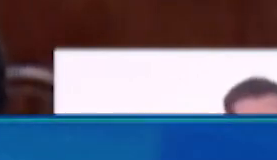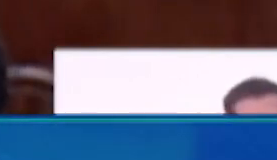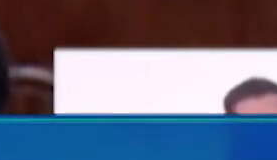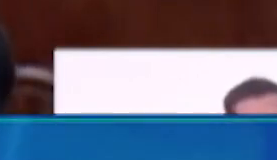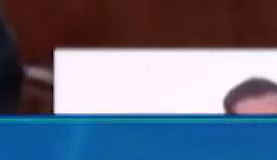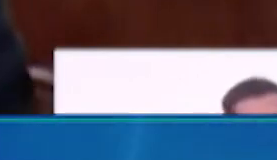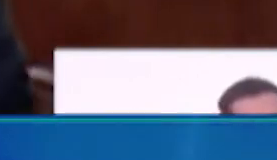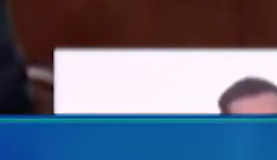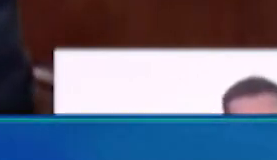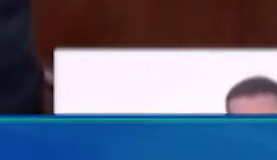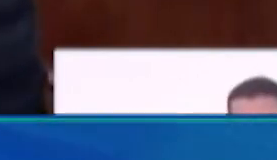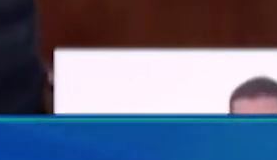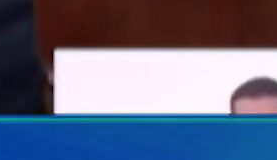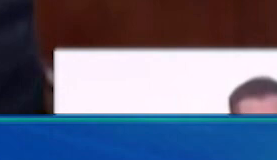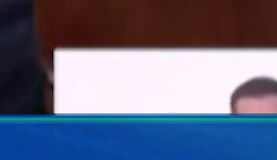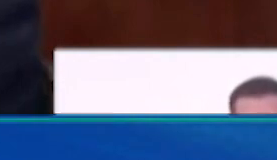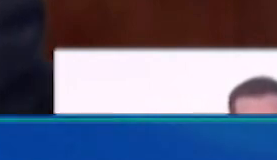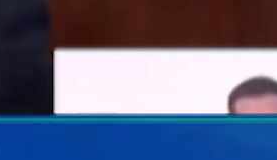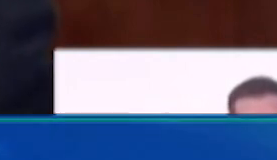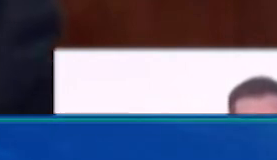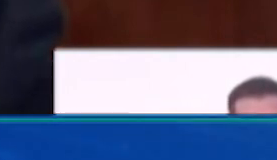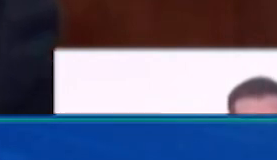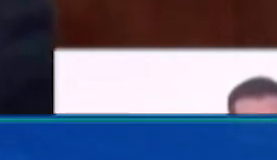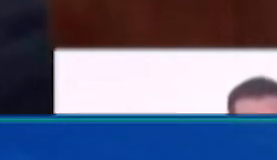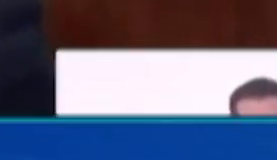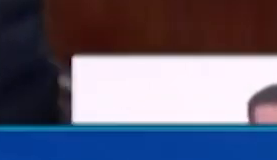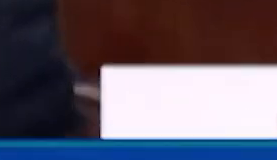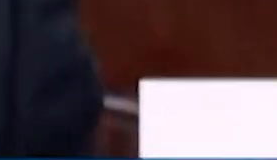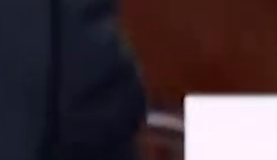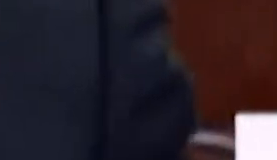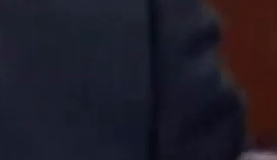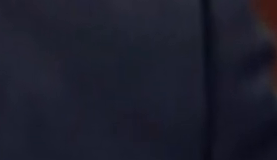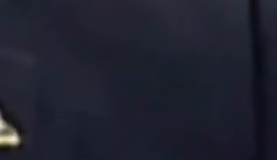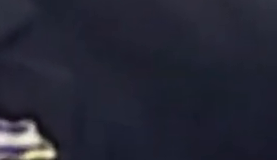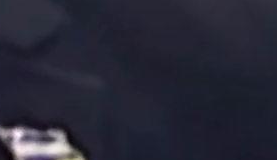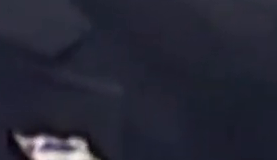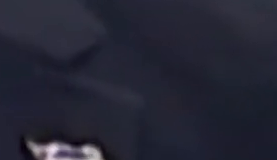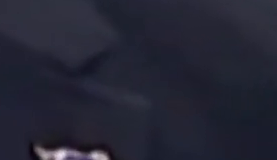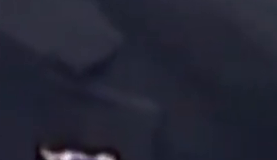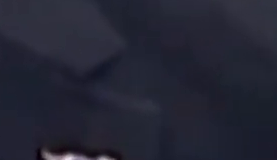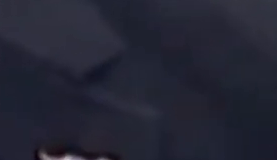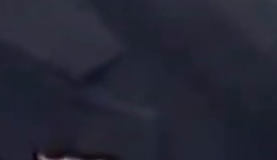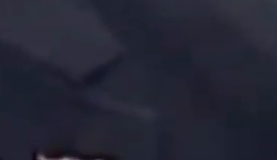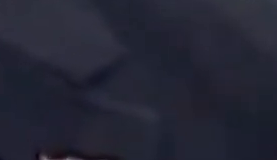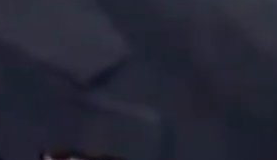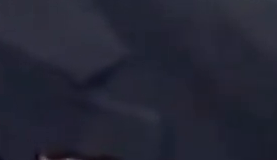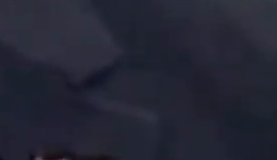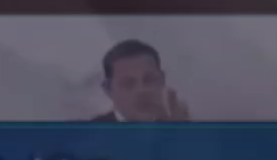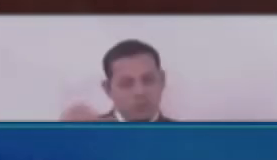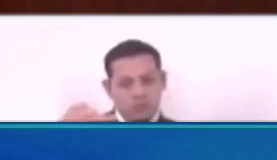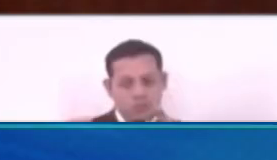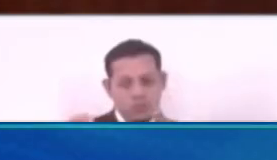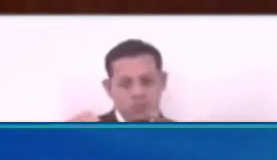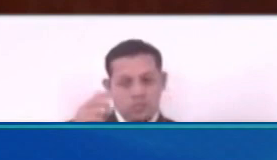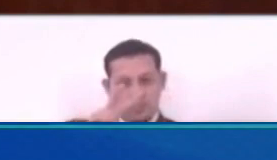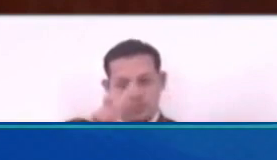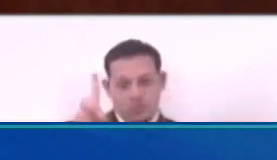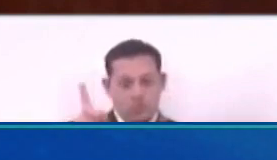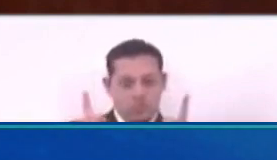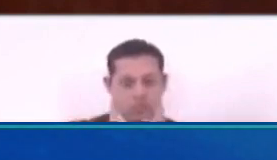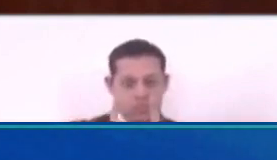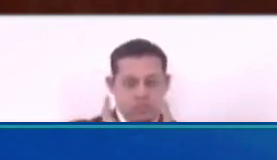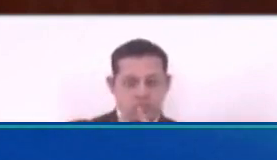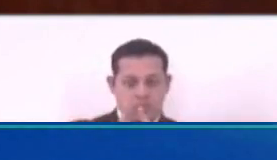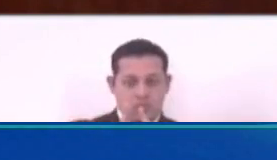irregularidades son de Alberto Romero las otras irregularidades de las 21 encontradas